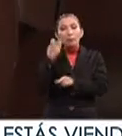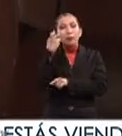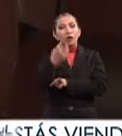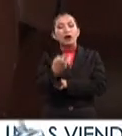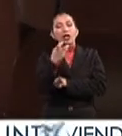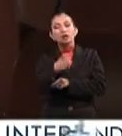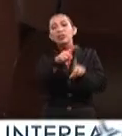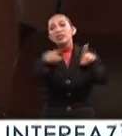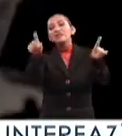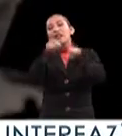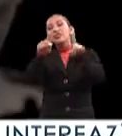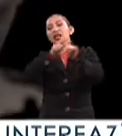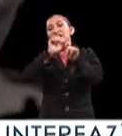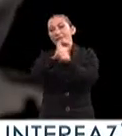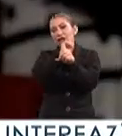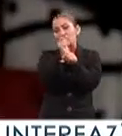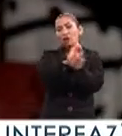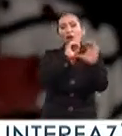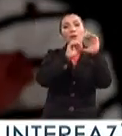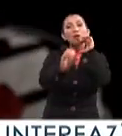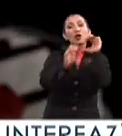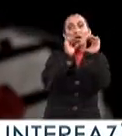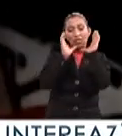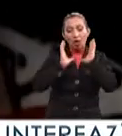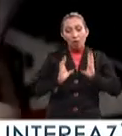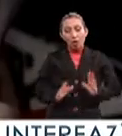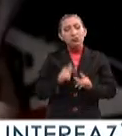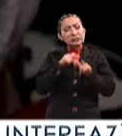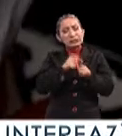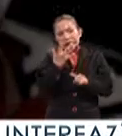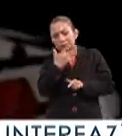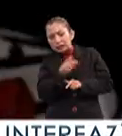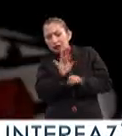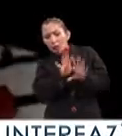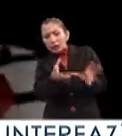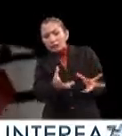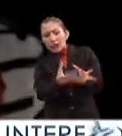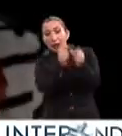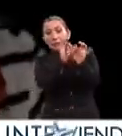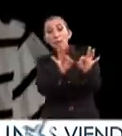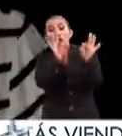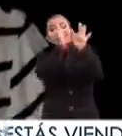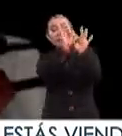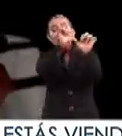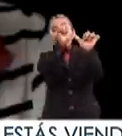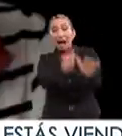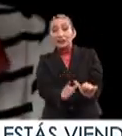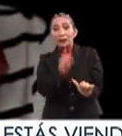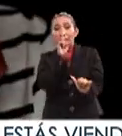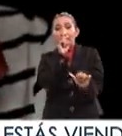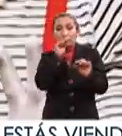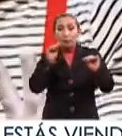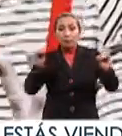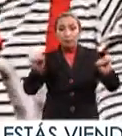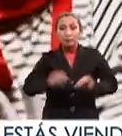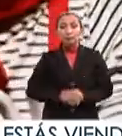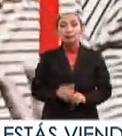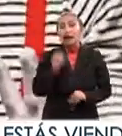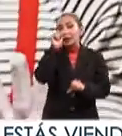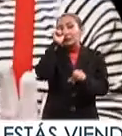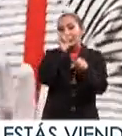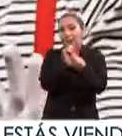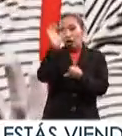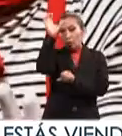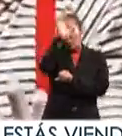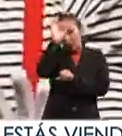motivo, diferentes actores de la comunicación corporal siguen buscando recuperar la importancia del arte del silencio. La